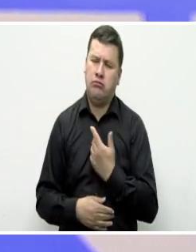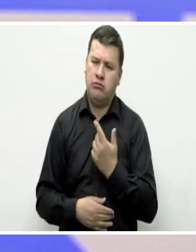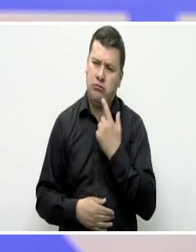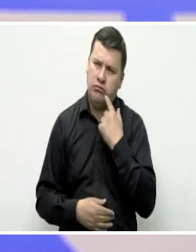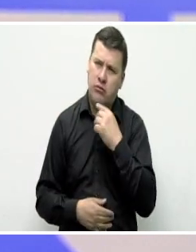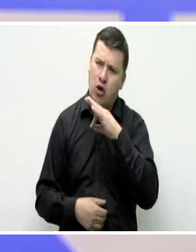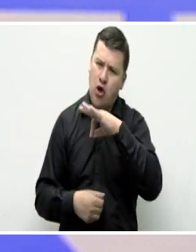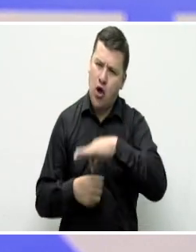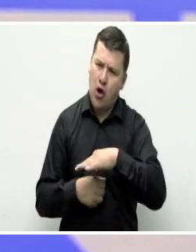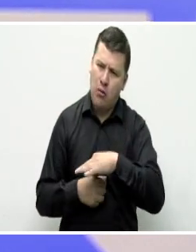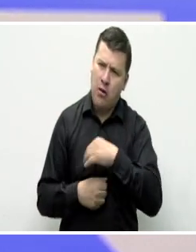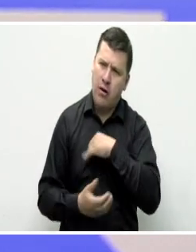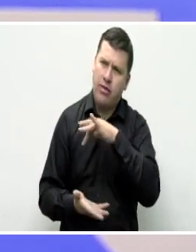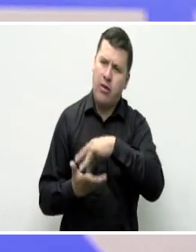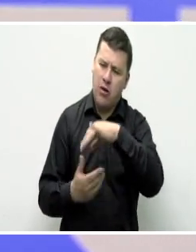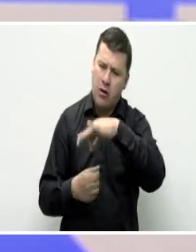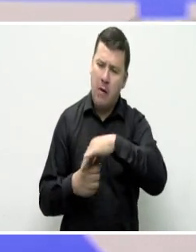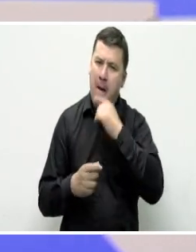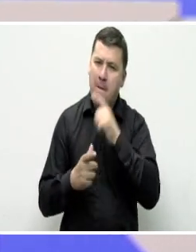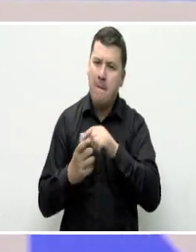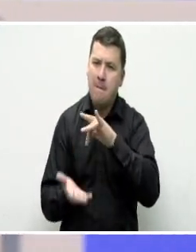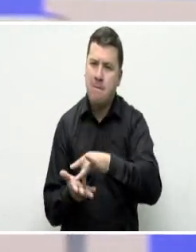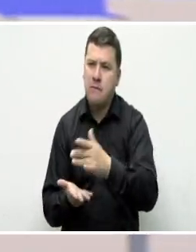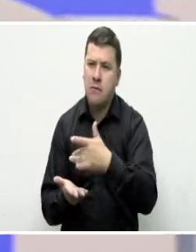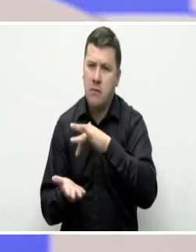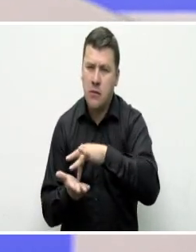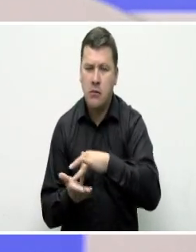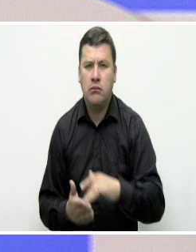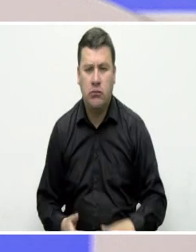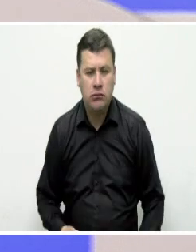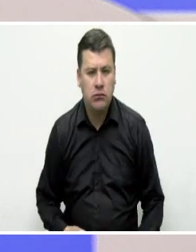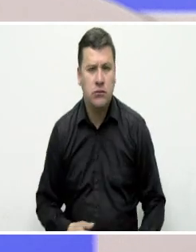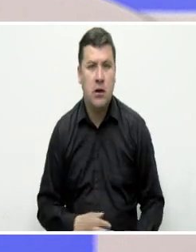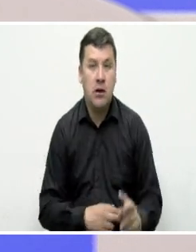que fue diseñada para lograr una mayor participación.